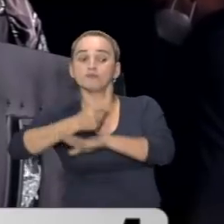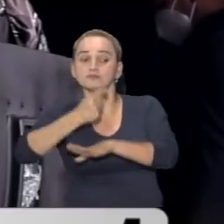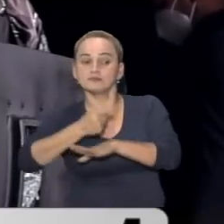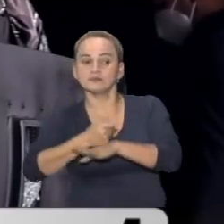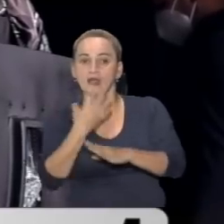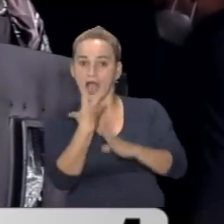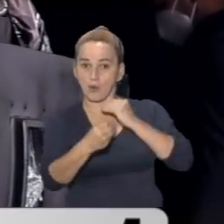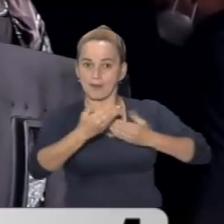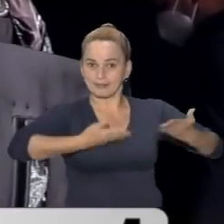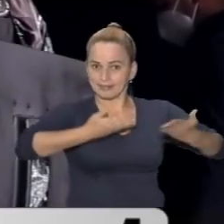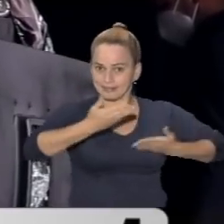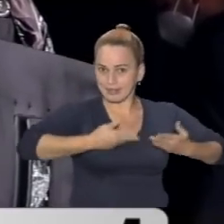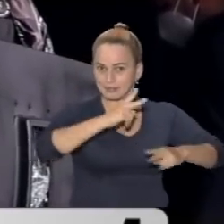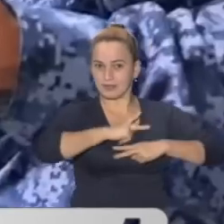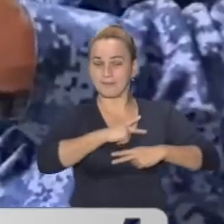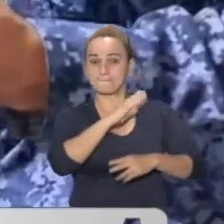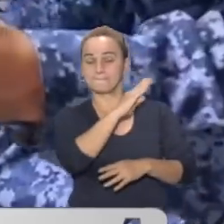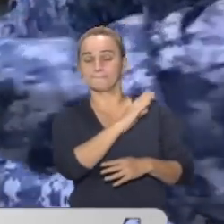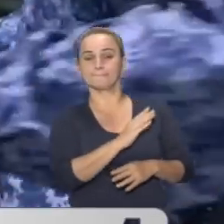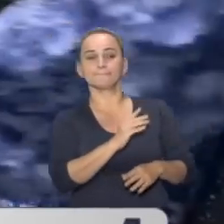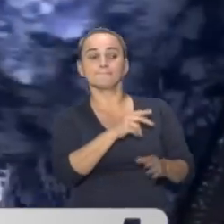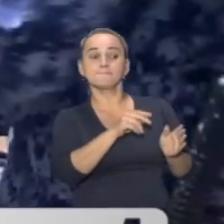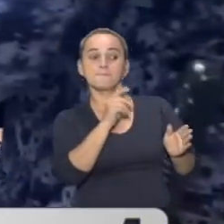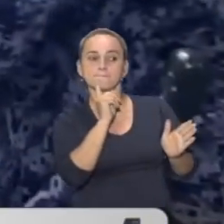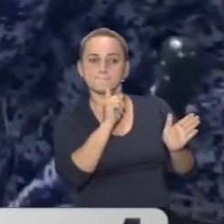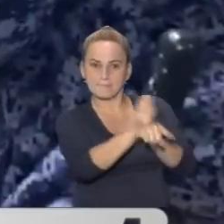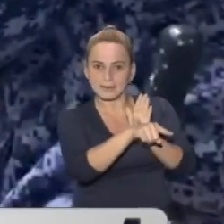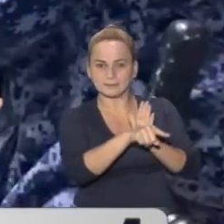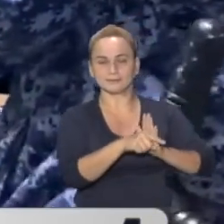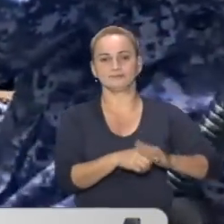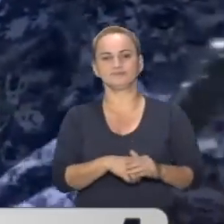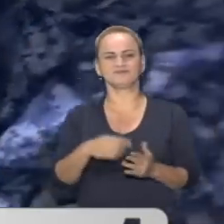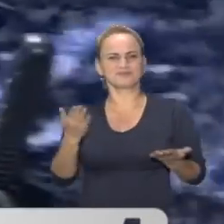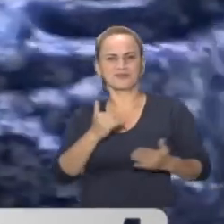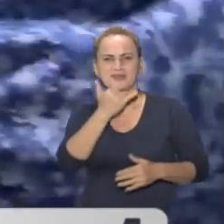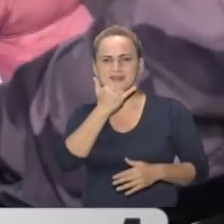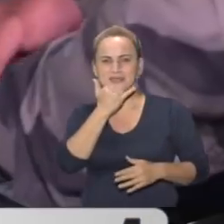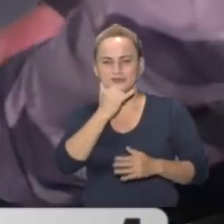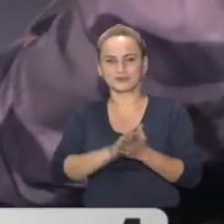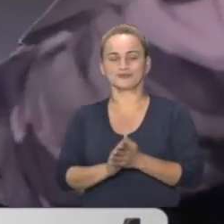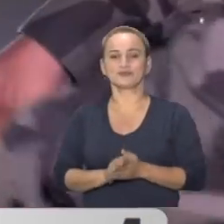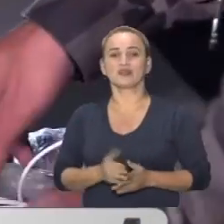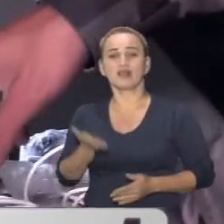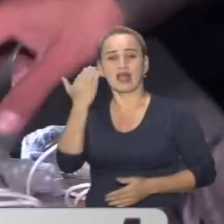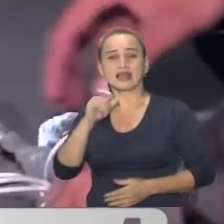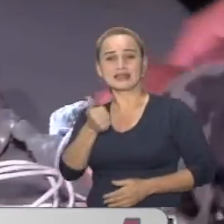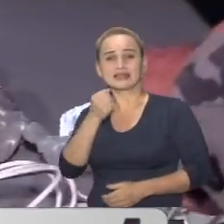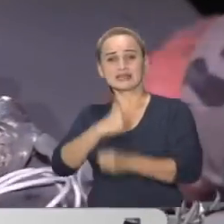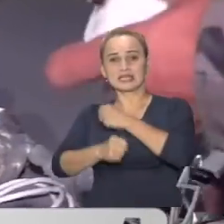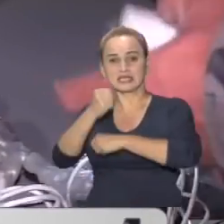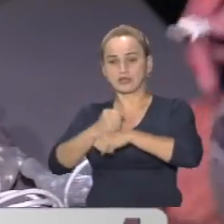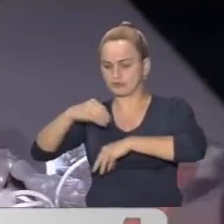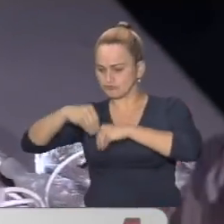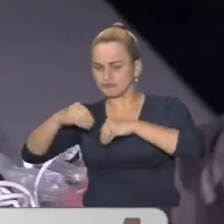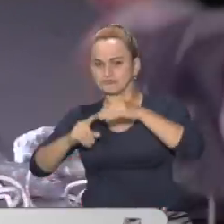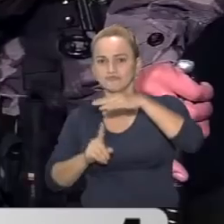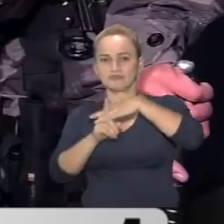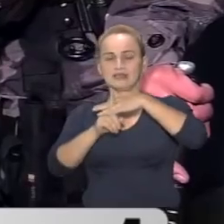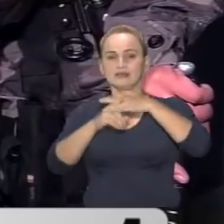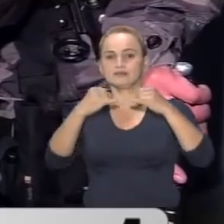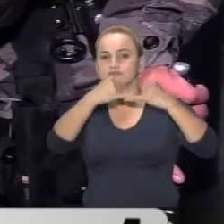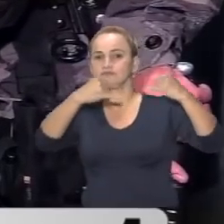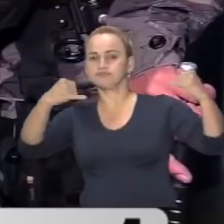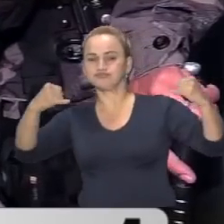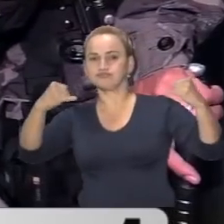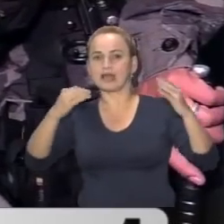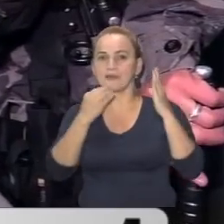personas desde las cárceles de Barranquilla. Pero, ¿qué ha pasado con los bloqueadores instalados 10 años atrás para evitar llamadas irregulares desde